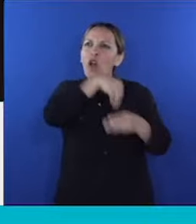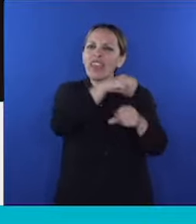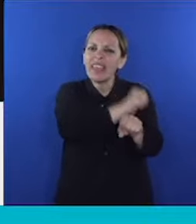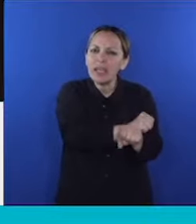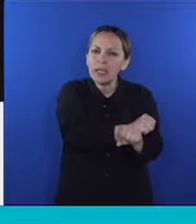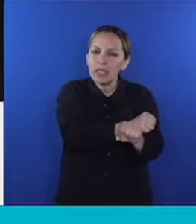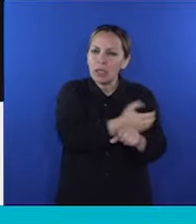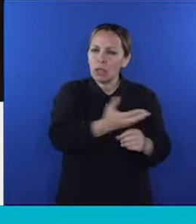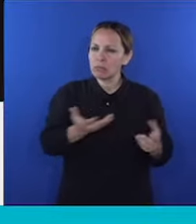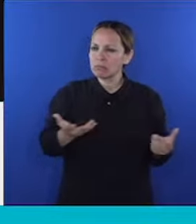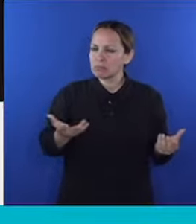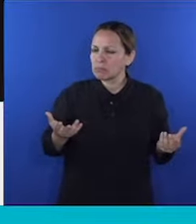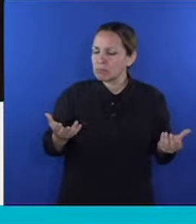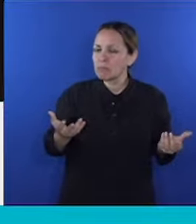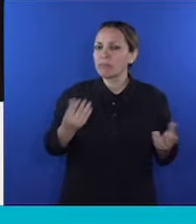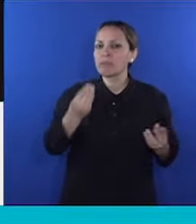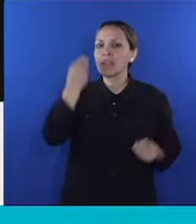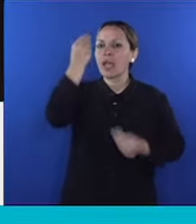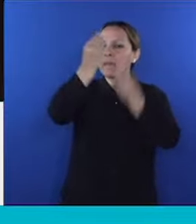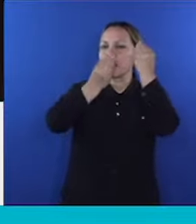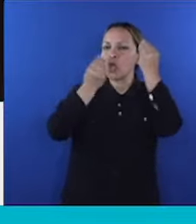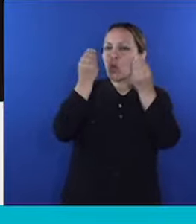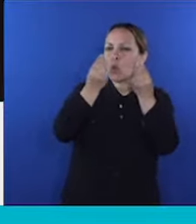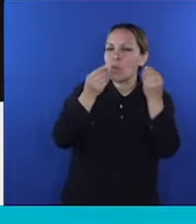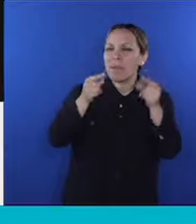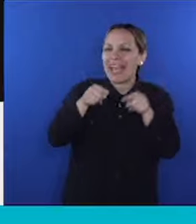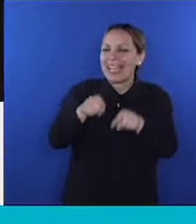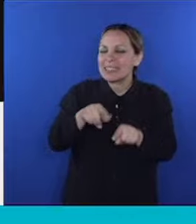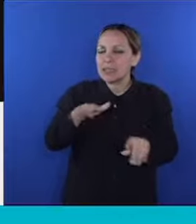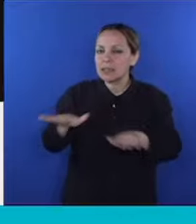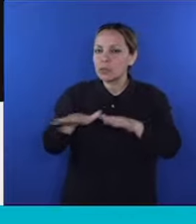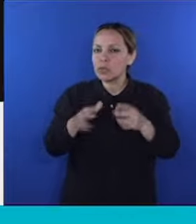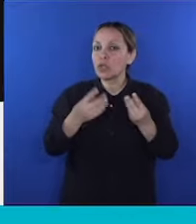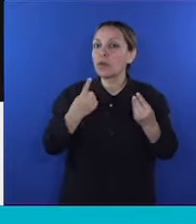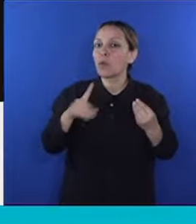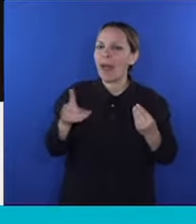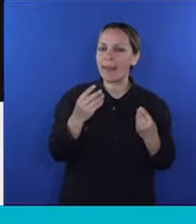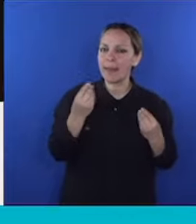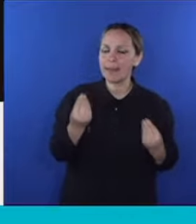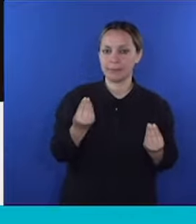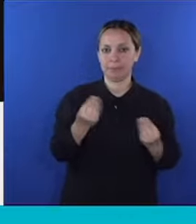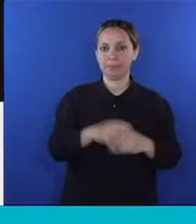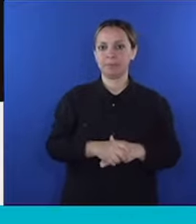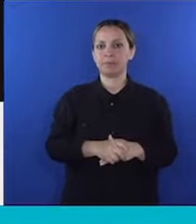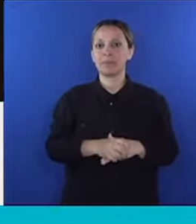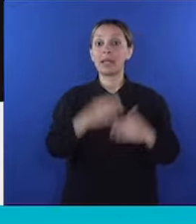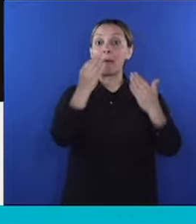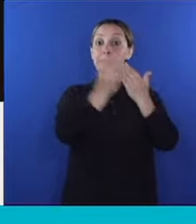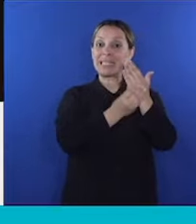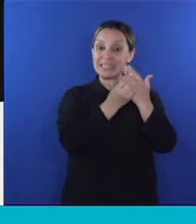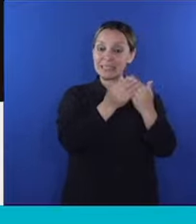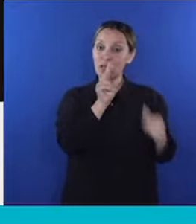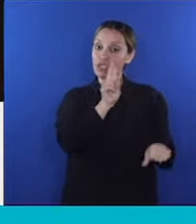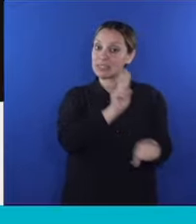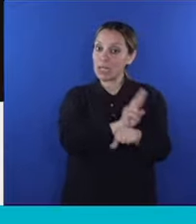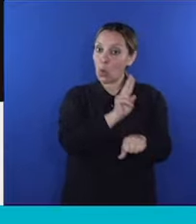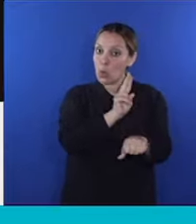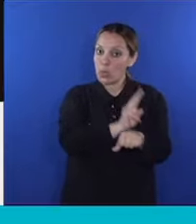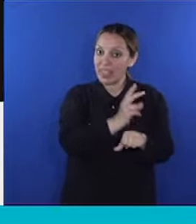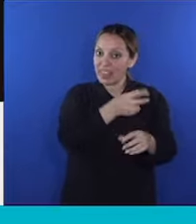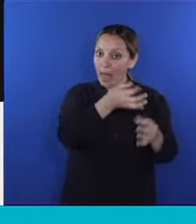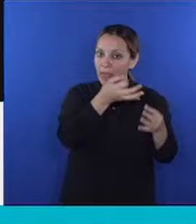y qué es lo que nos preocupa de todo esto Qué es lo el agravante la defensa de parte del Ministerio de seguridad